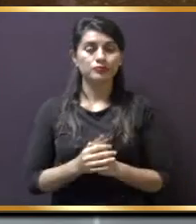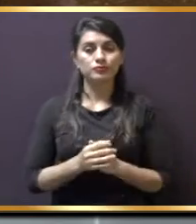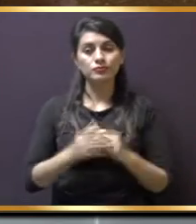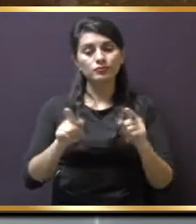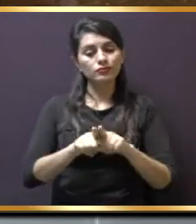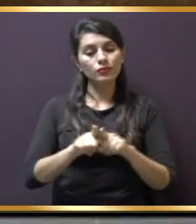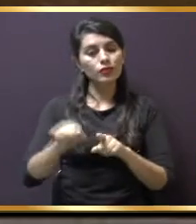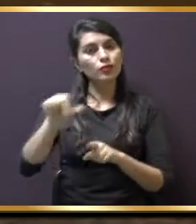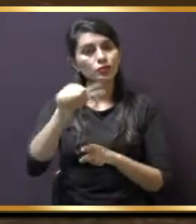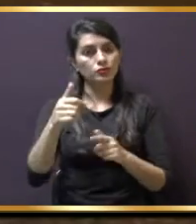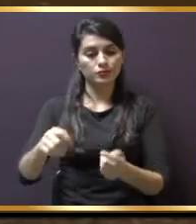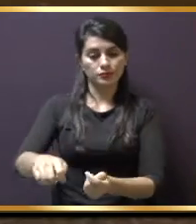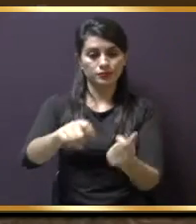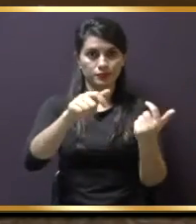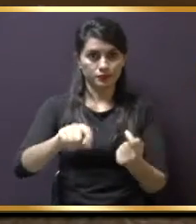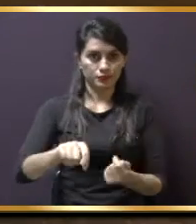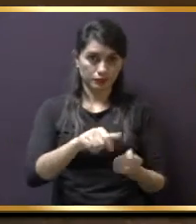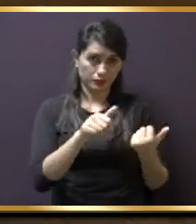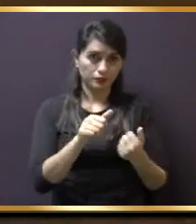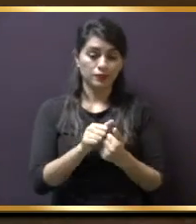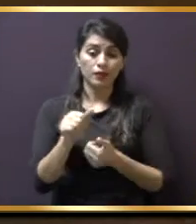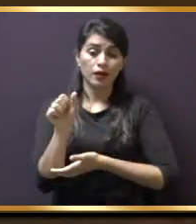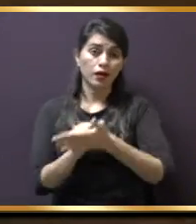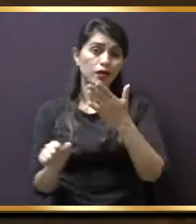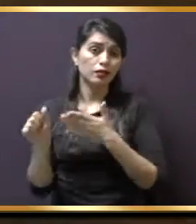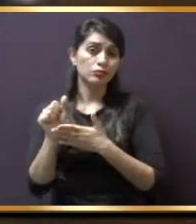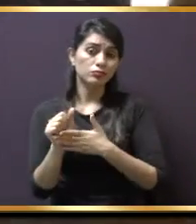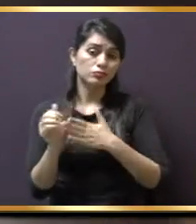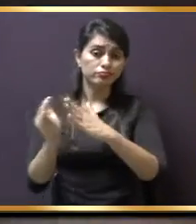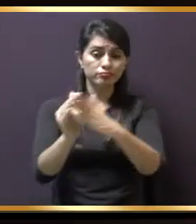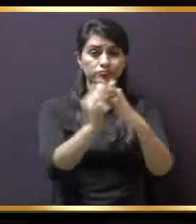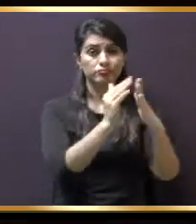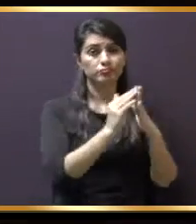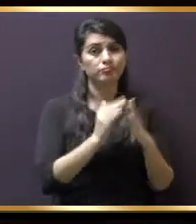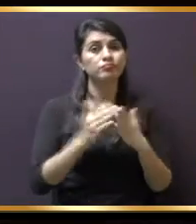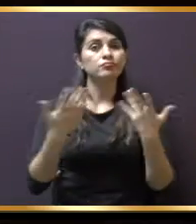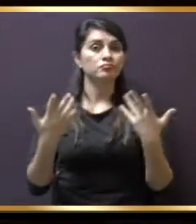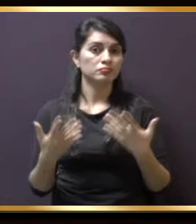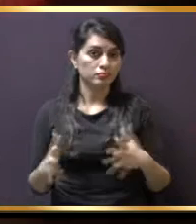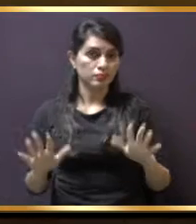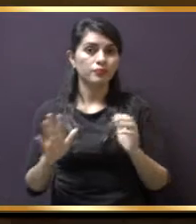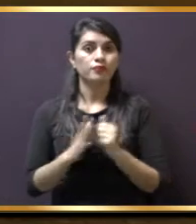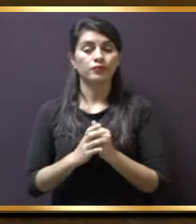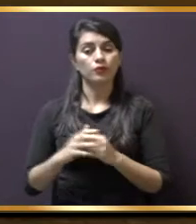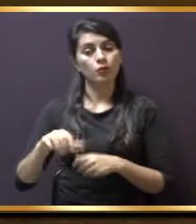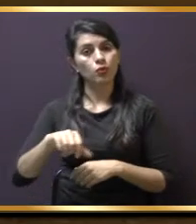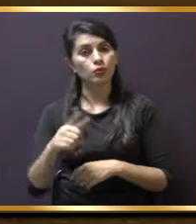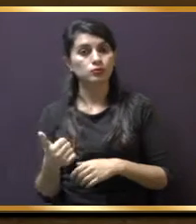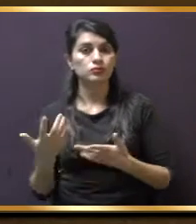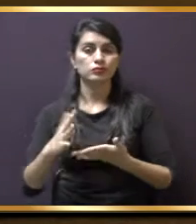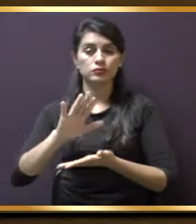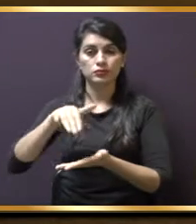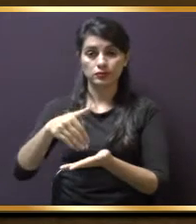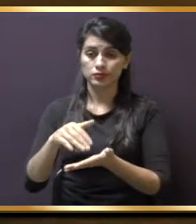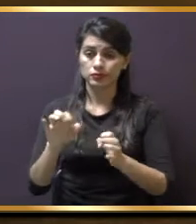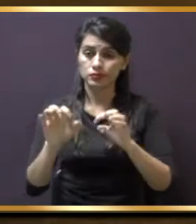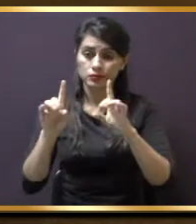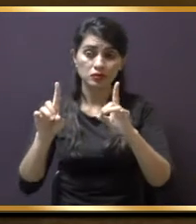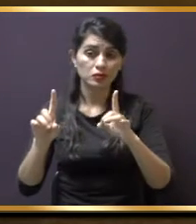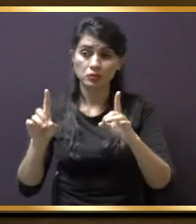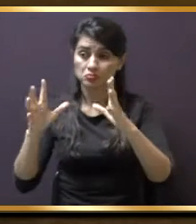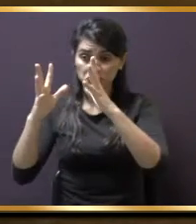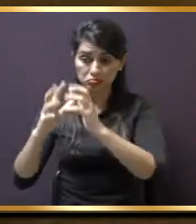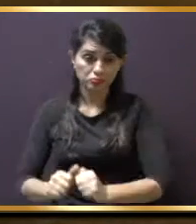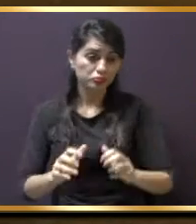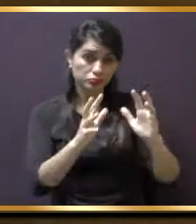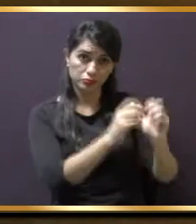alguna otra zona se han quitado también, a solicitud de algunos vecinos, se ha quitado donde existieron antes centros educativos y ya no